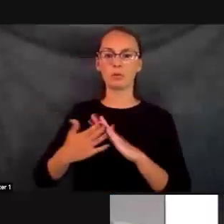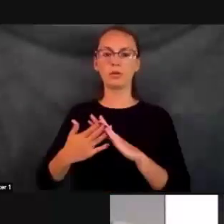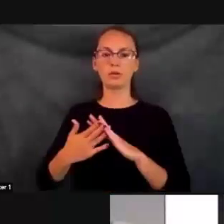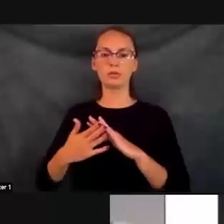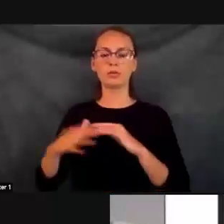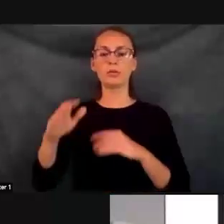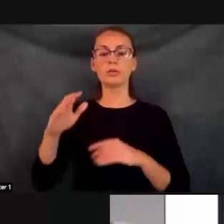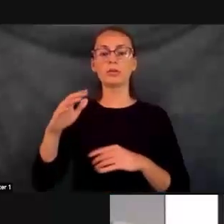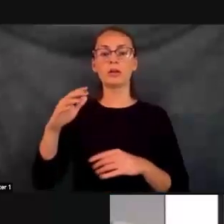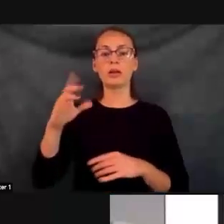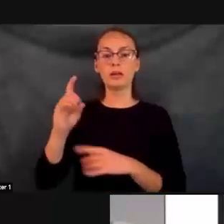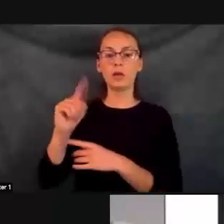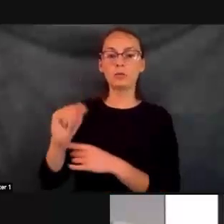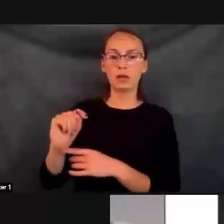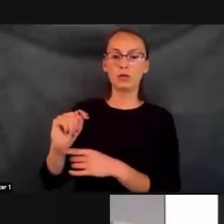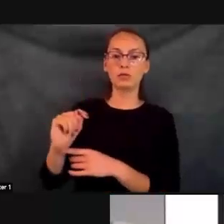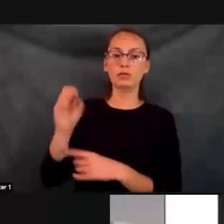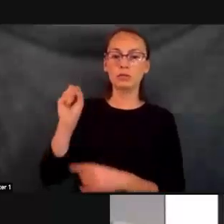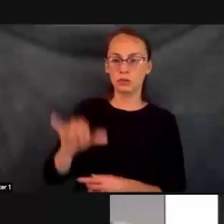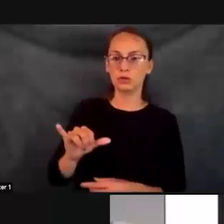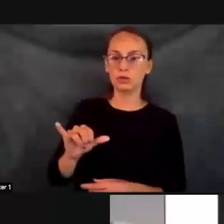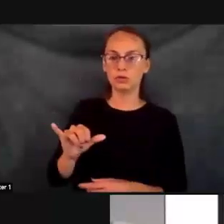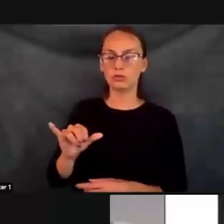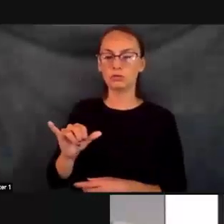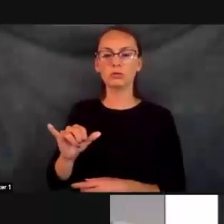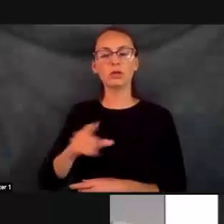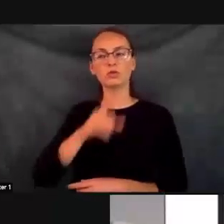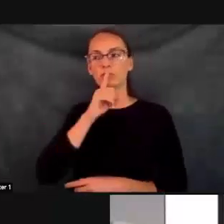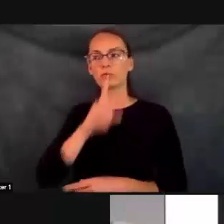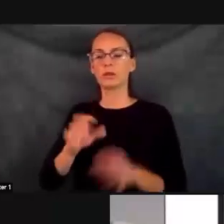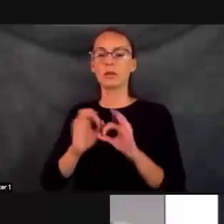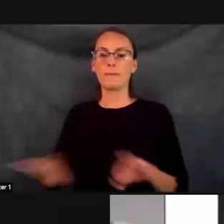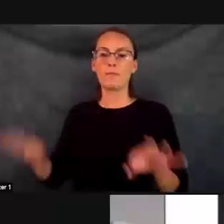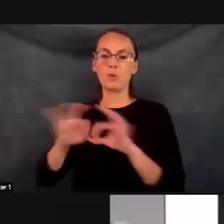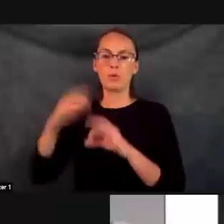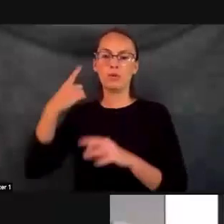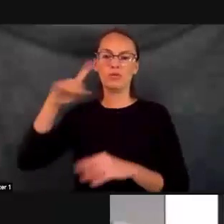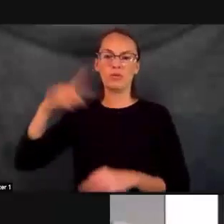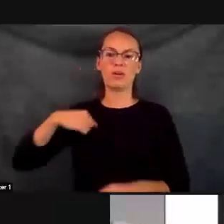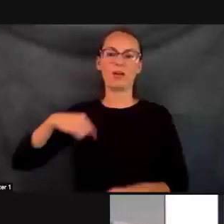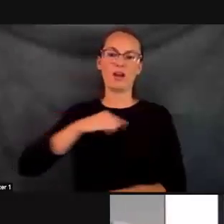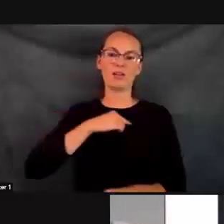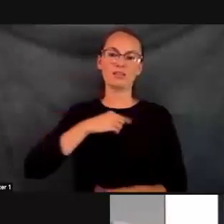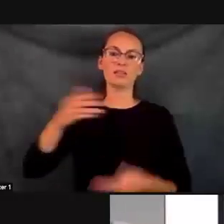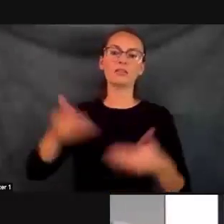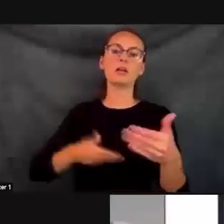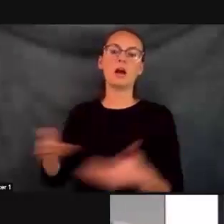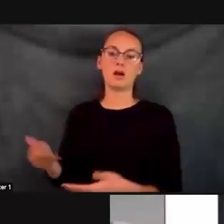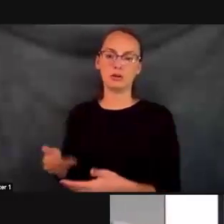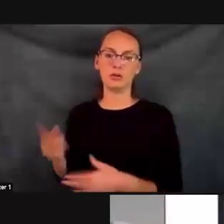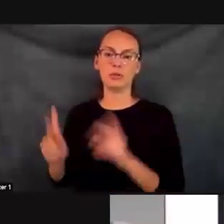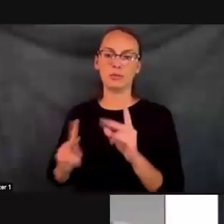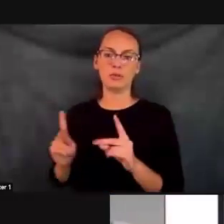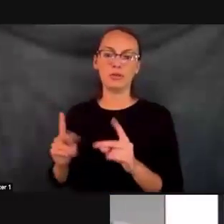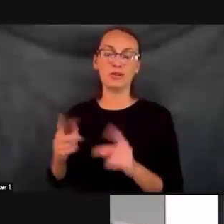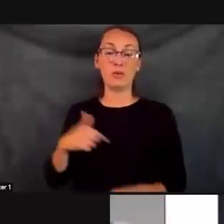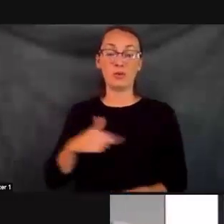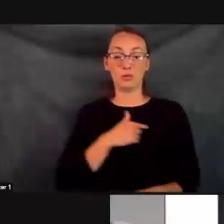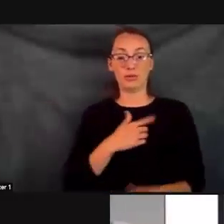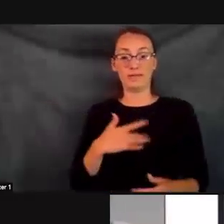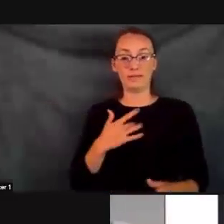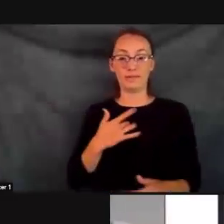comunidades. Entonces, tener un centro saludable es un componente importante de nuestra